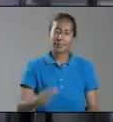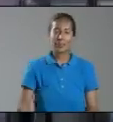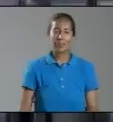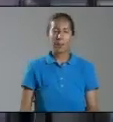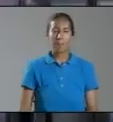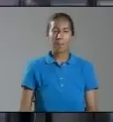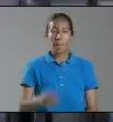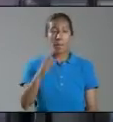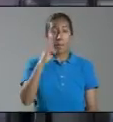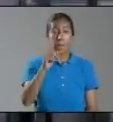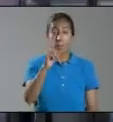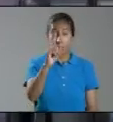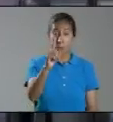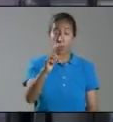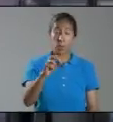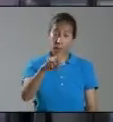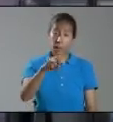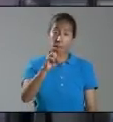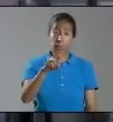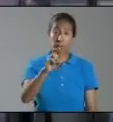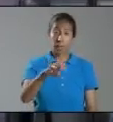me vi en una necesidad muy.